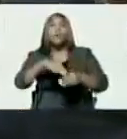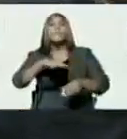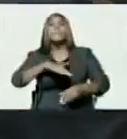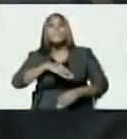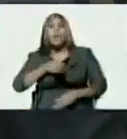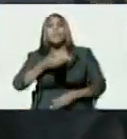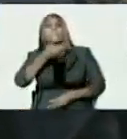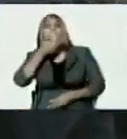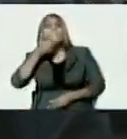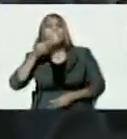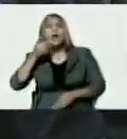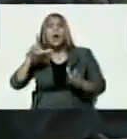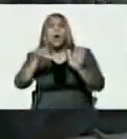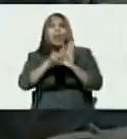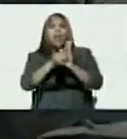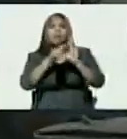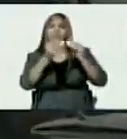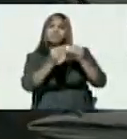legitimidad